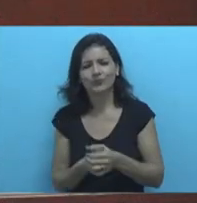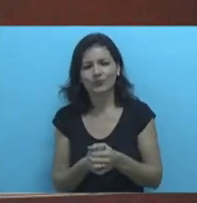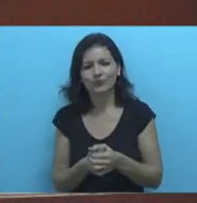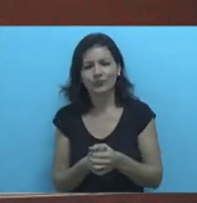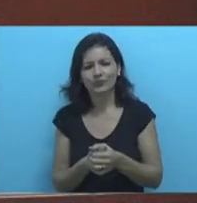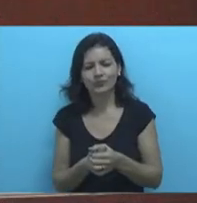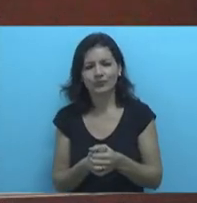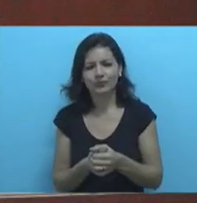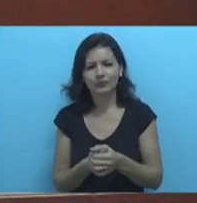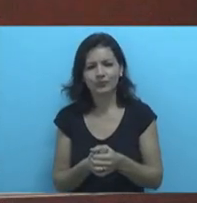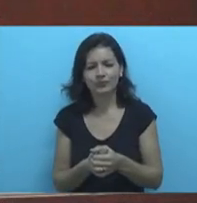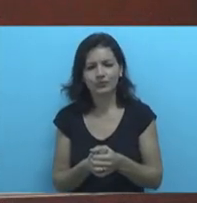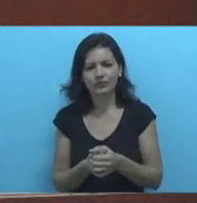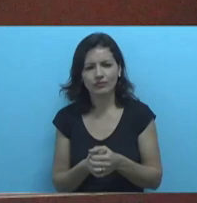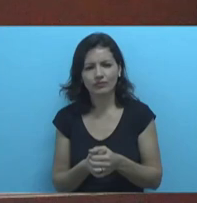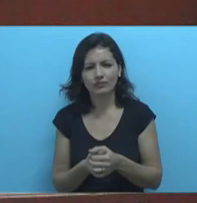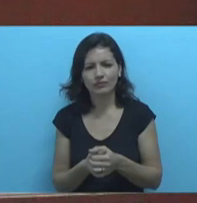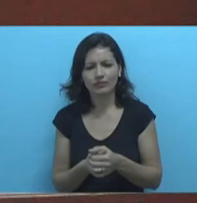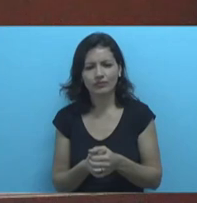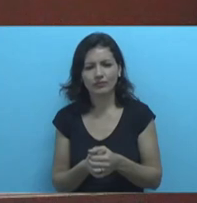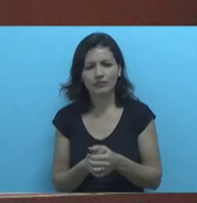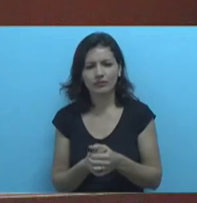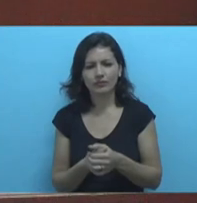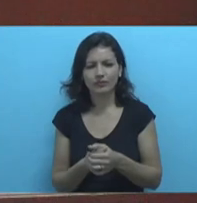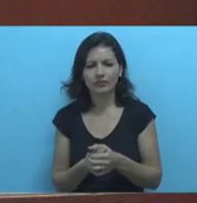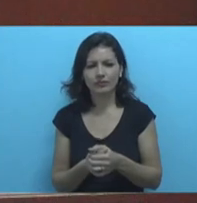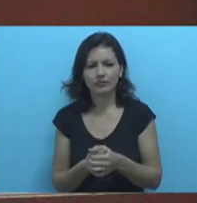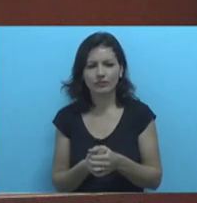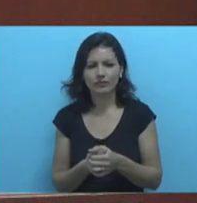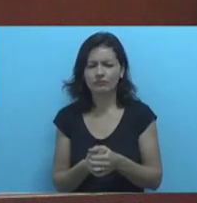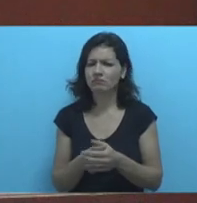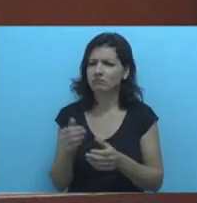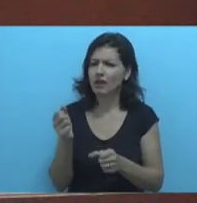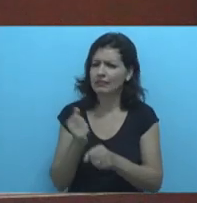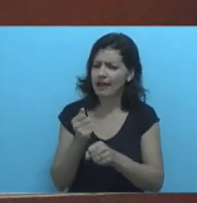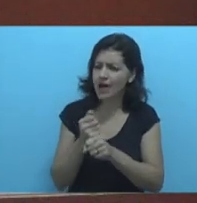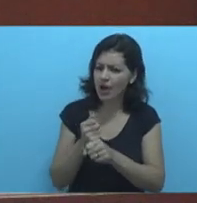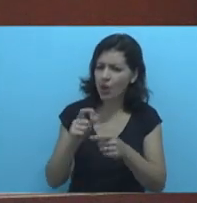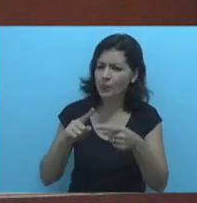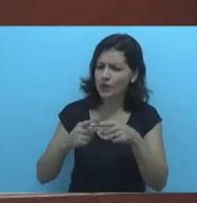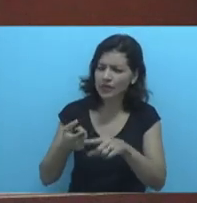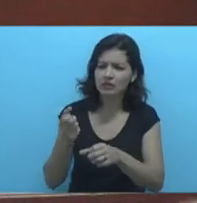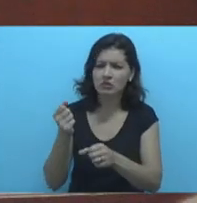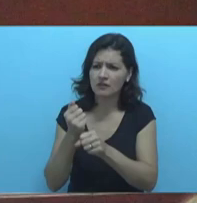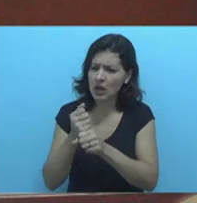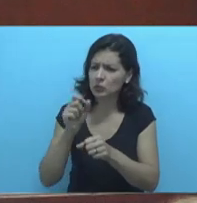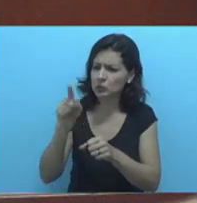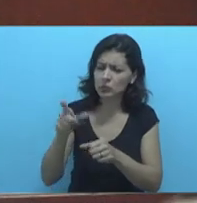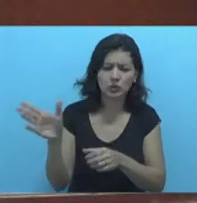Rescato de toda su acción política, de todo su paso por la gestión pública